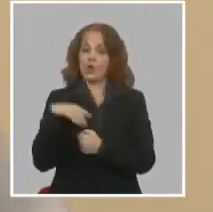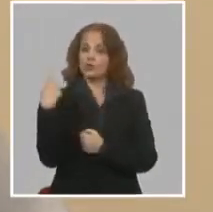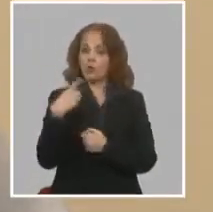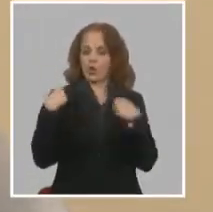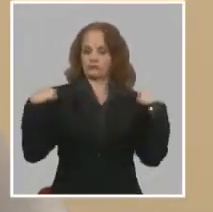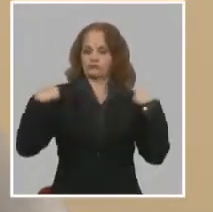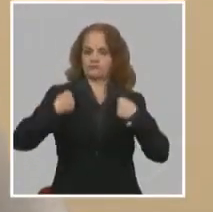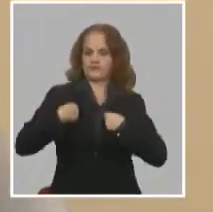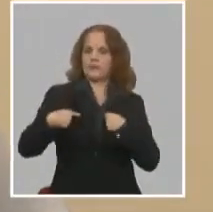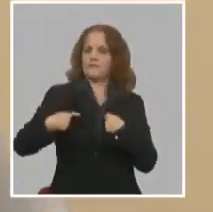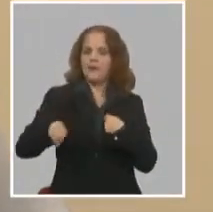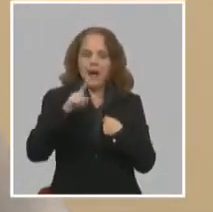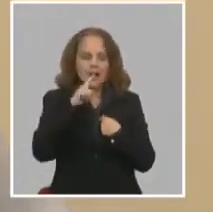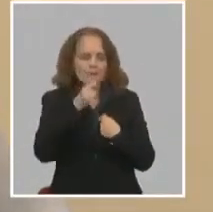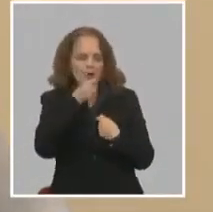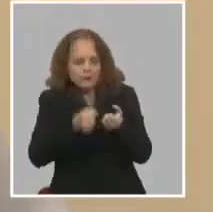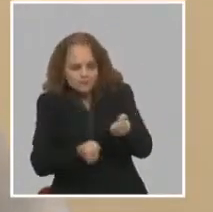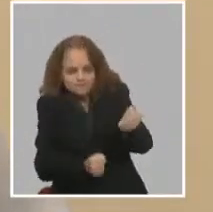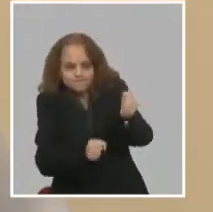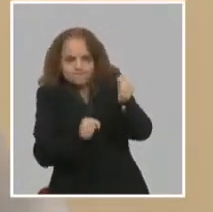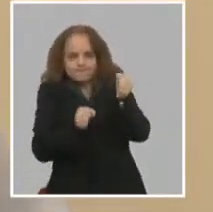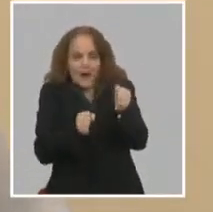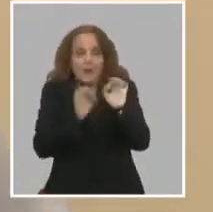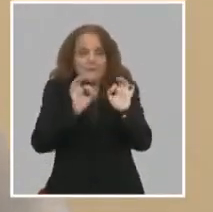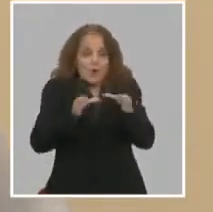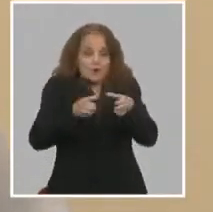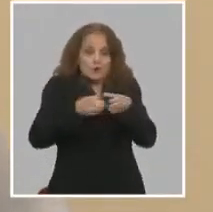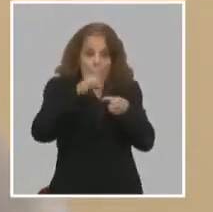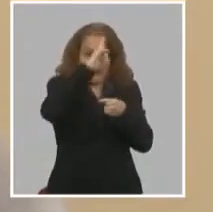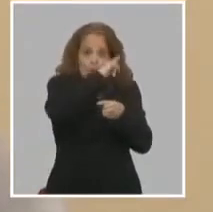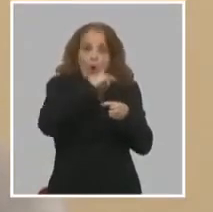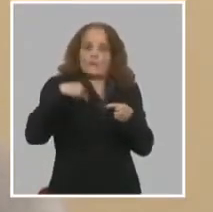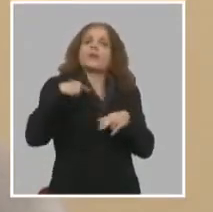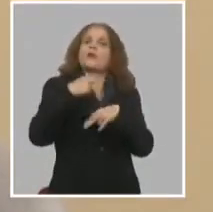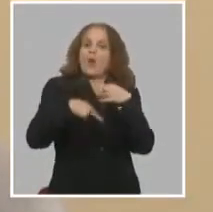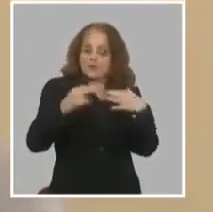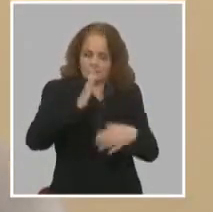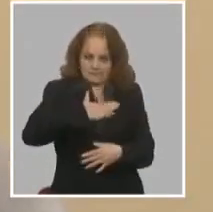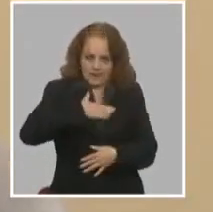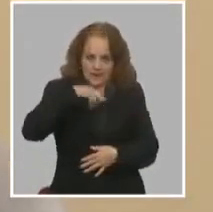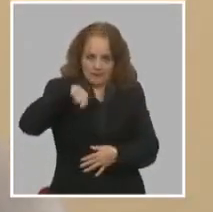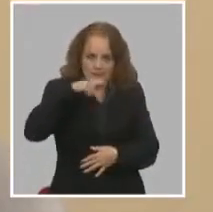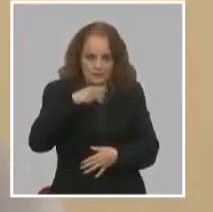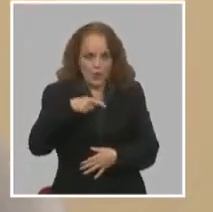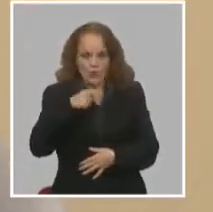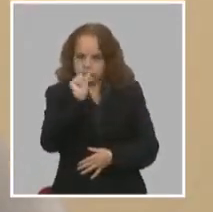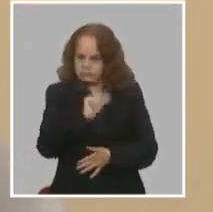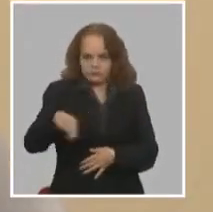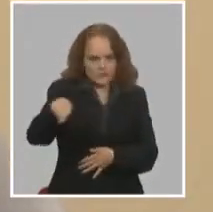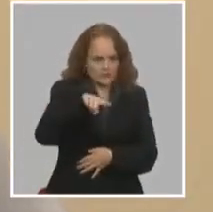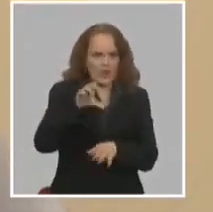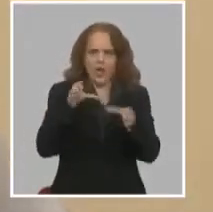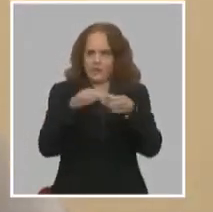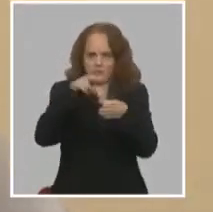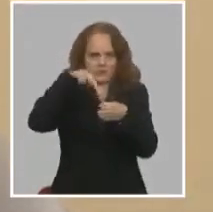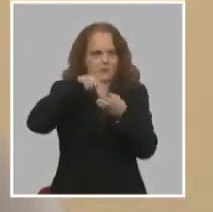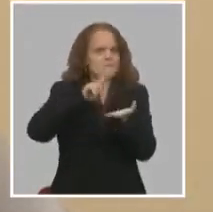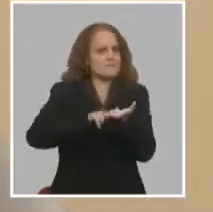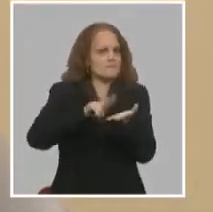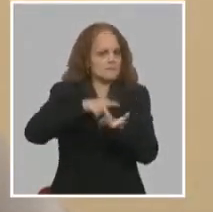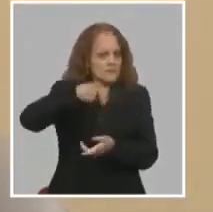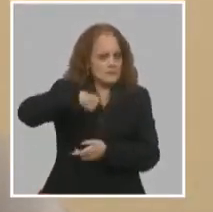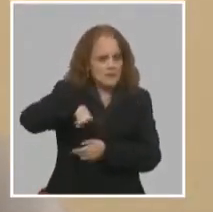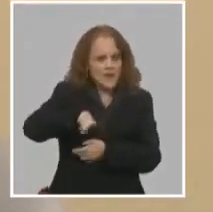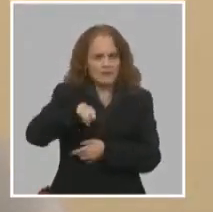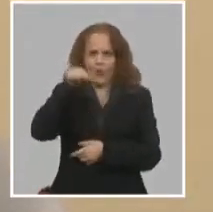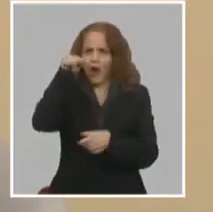armar tiendas, que lo hace la propia brigada médica cubana con todos sus integrantes, que incluye